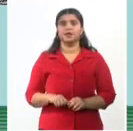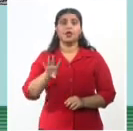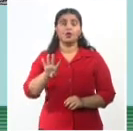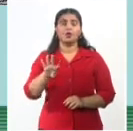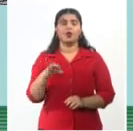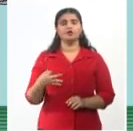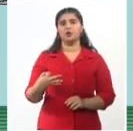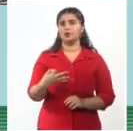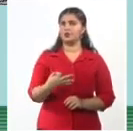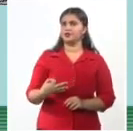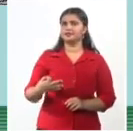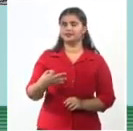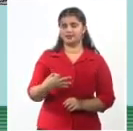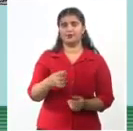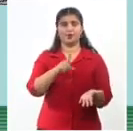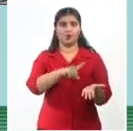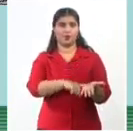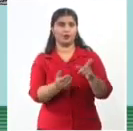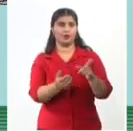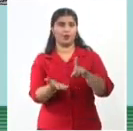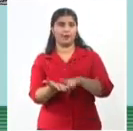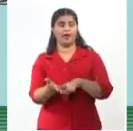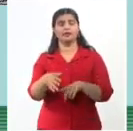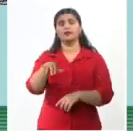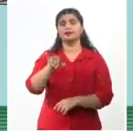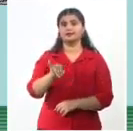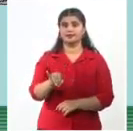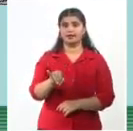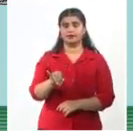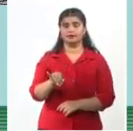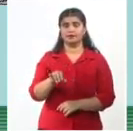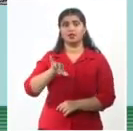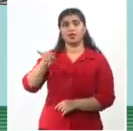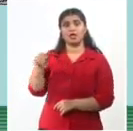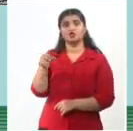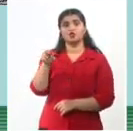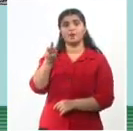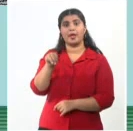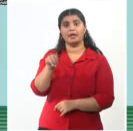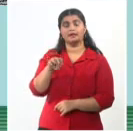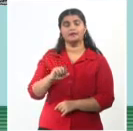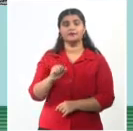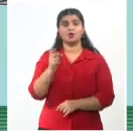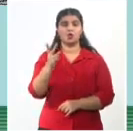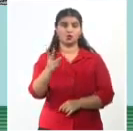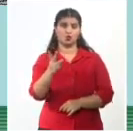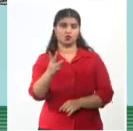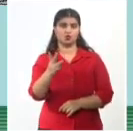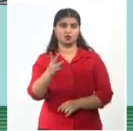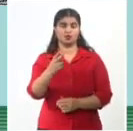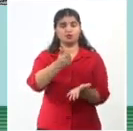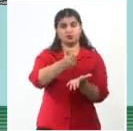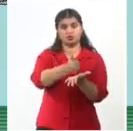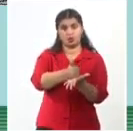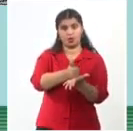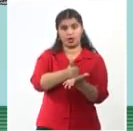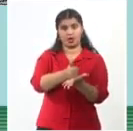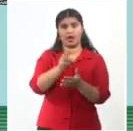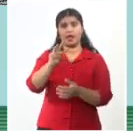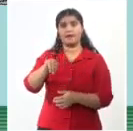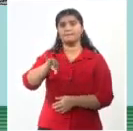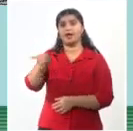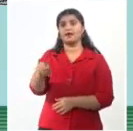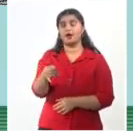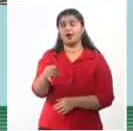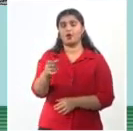municipios, Puerto Padre con 6, Jesús Menéndez con 2, y el municipio de Las Tunas y Majibacoa